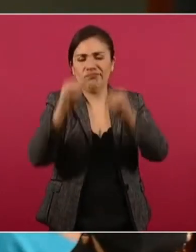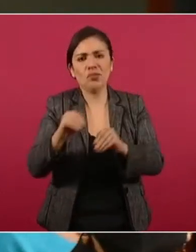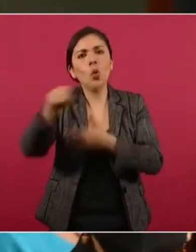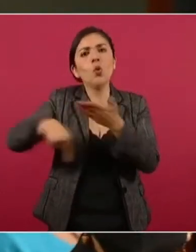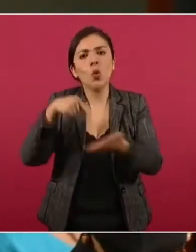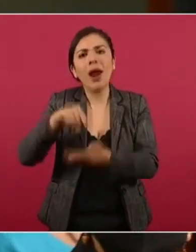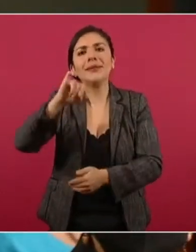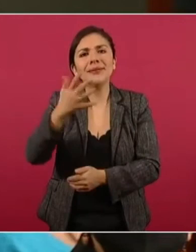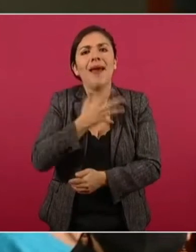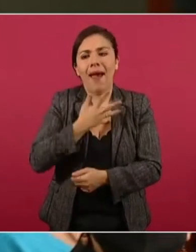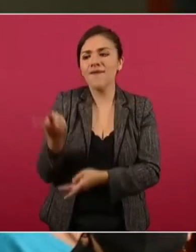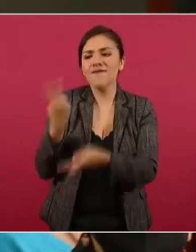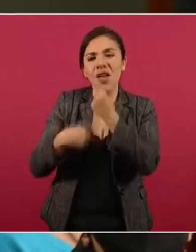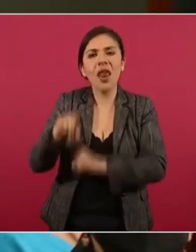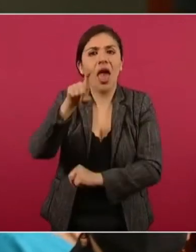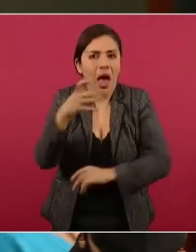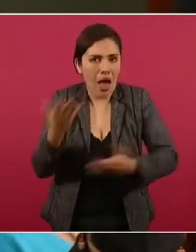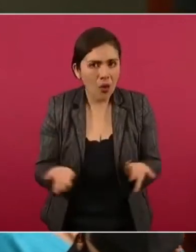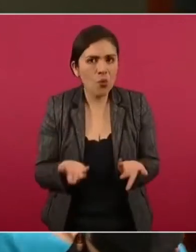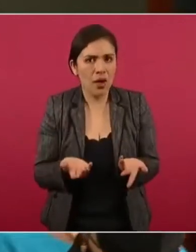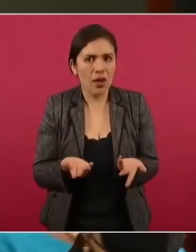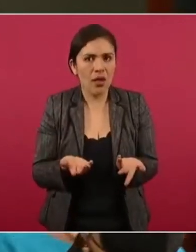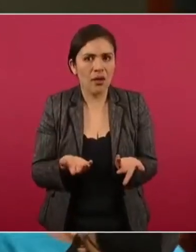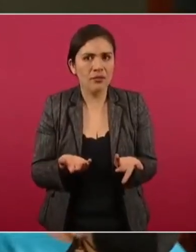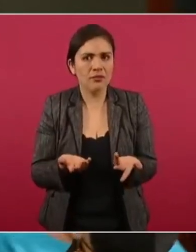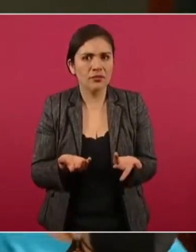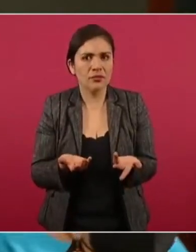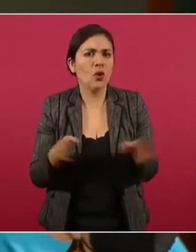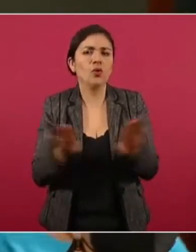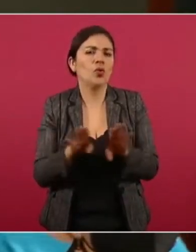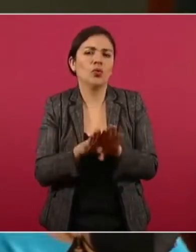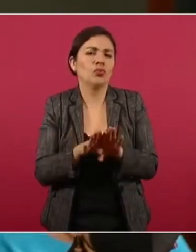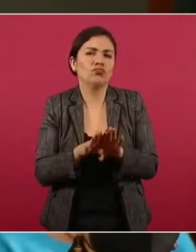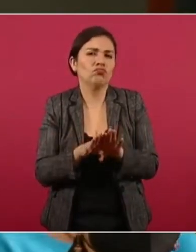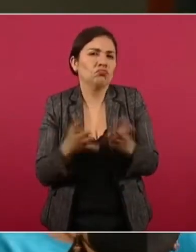agua, aquí en la ciudad,